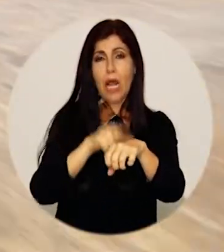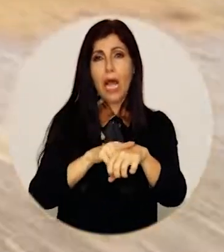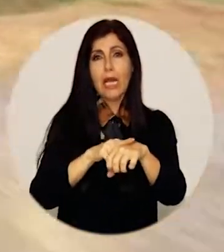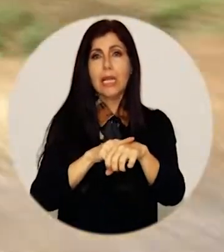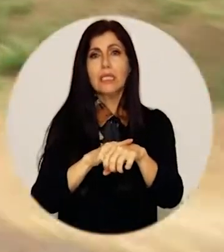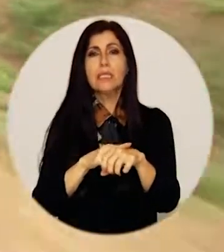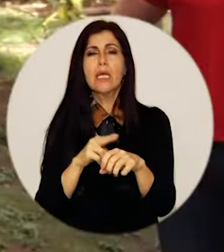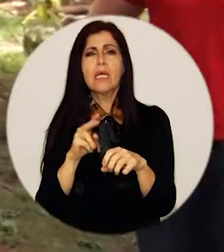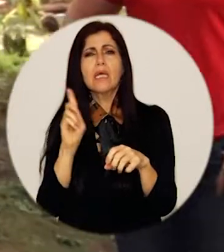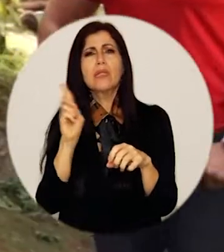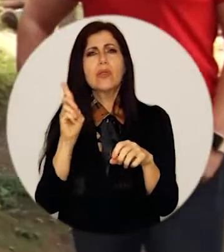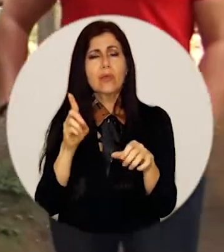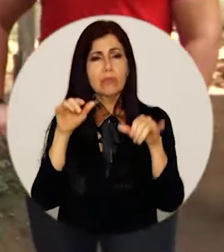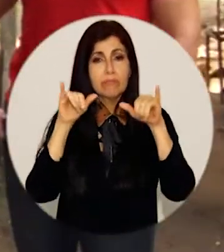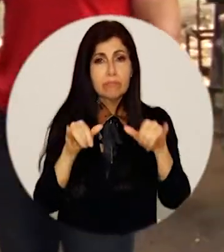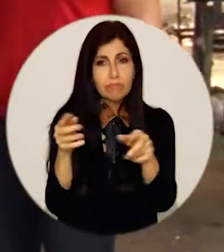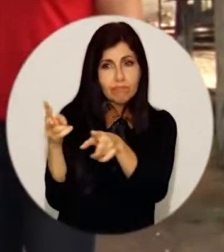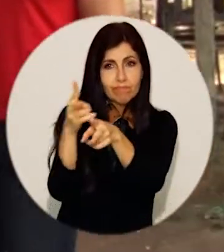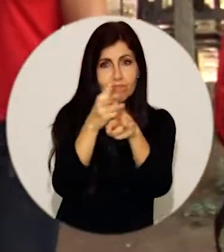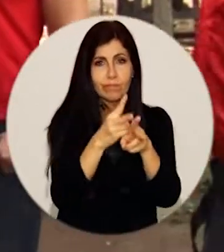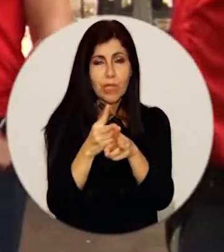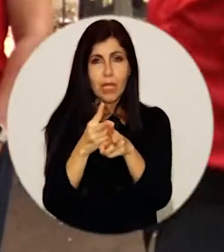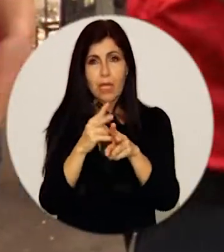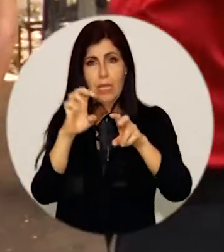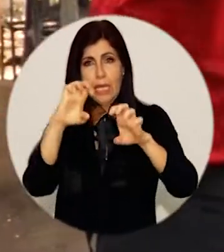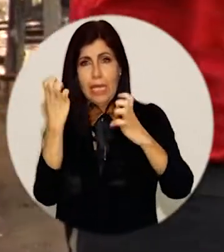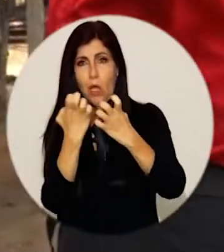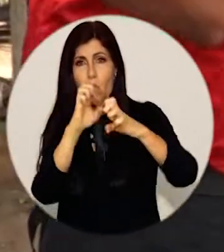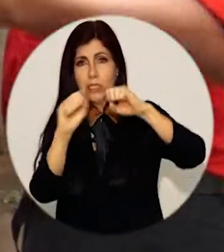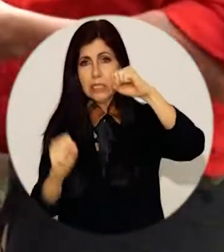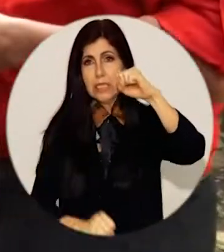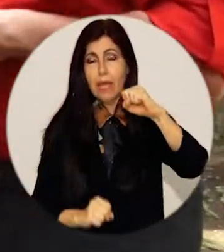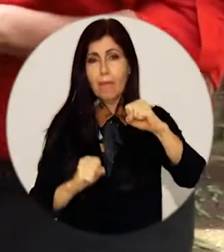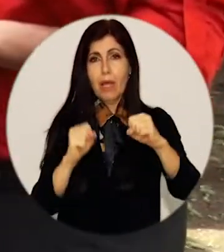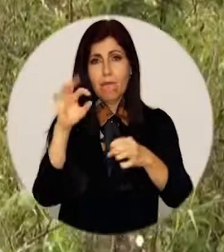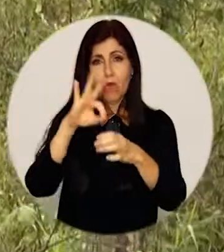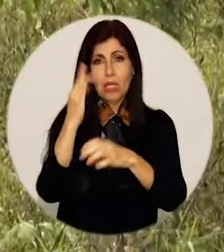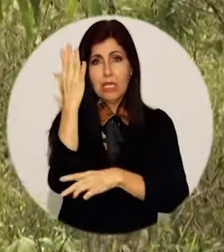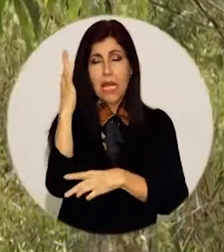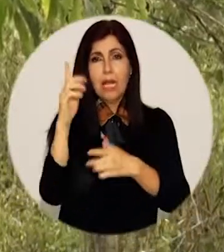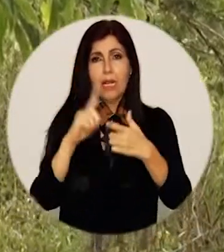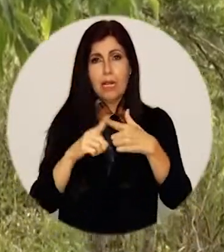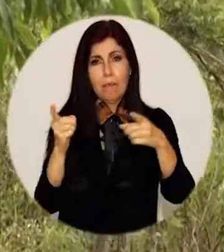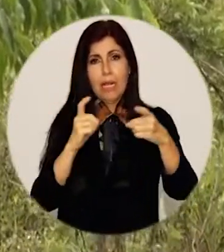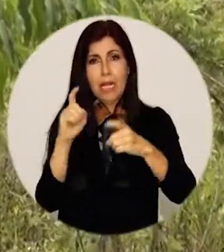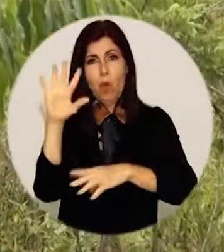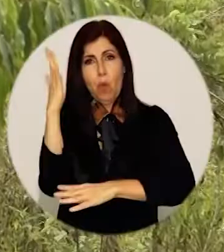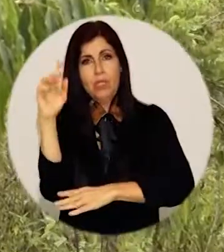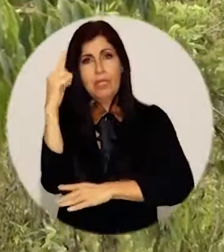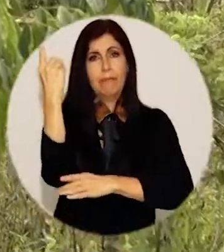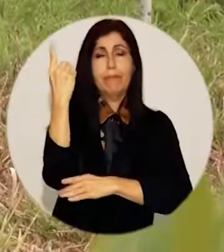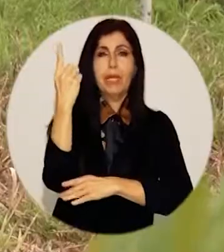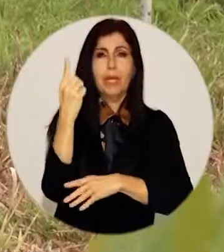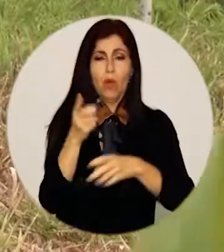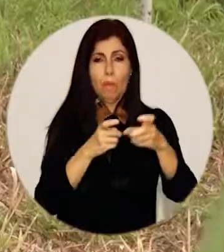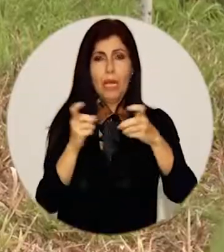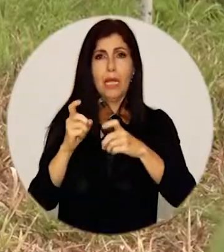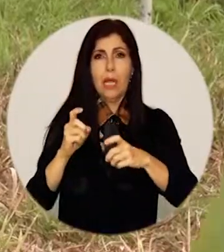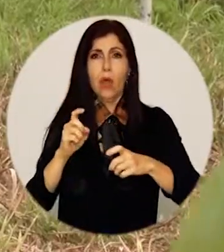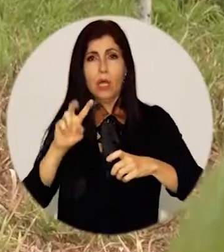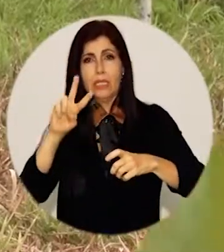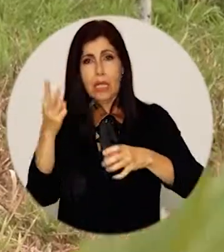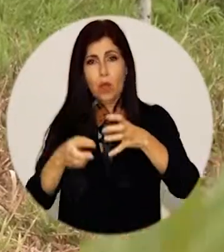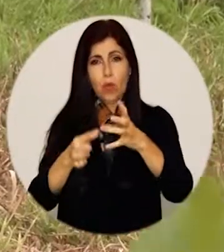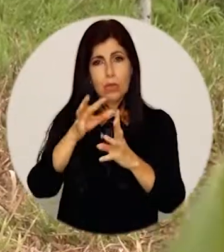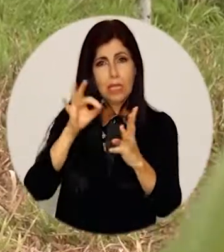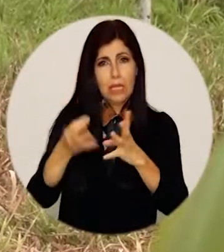naturales, el cual abarca monitoreo continuo de ecosistemas forestales, manejo del bosque primario, manejo en